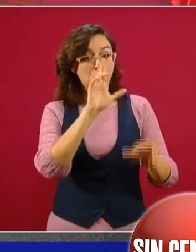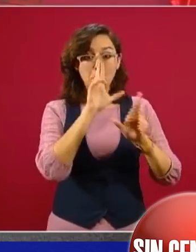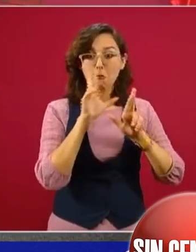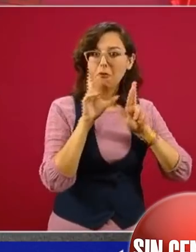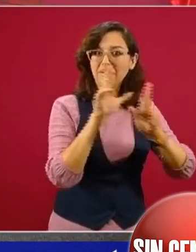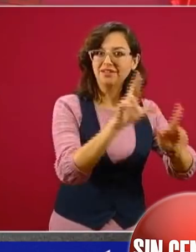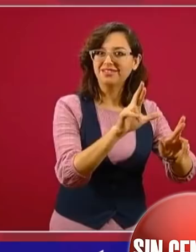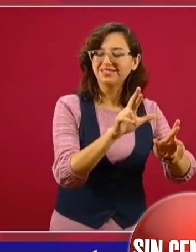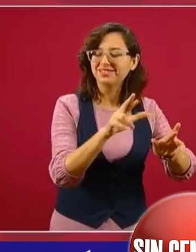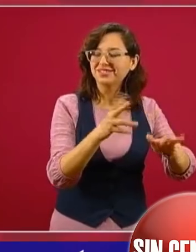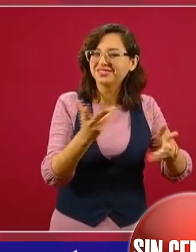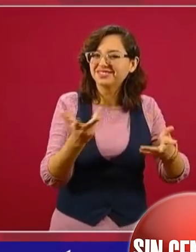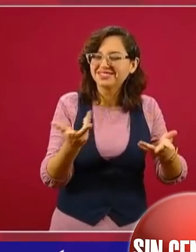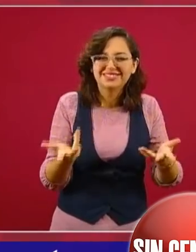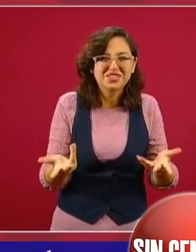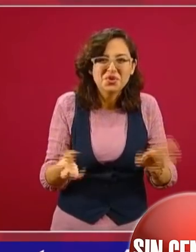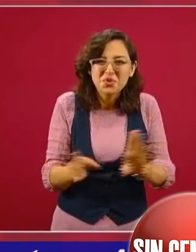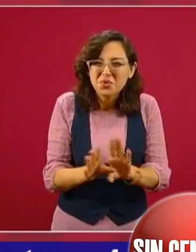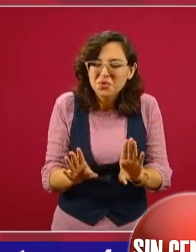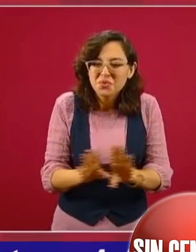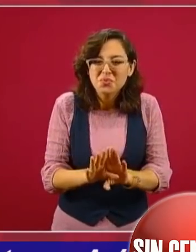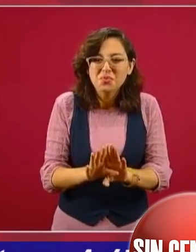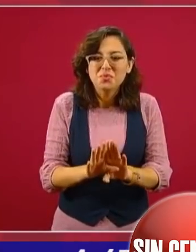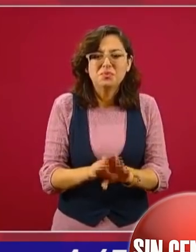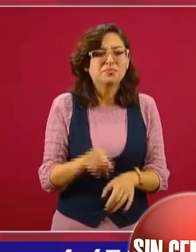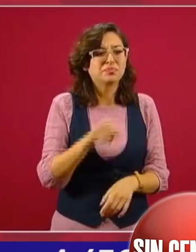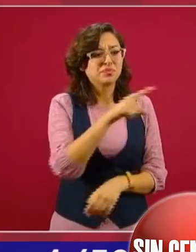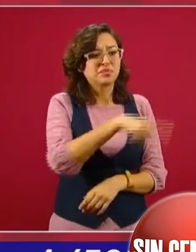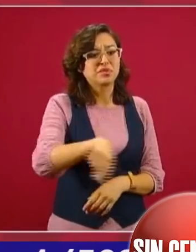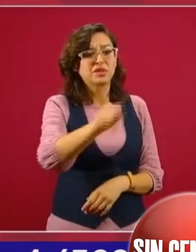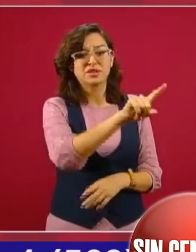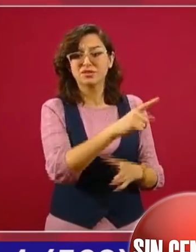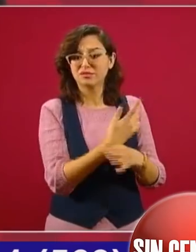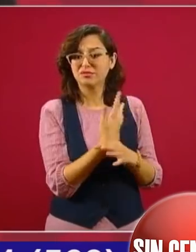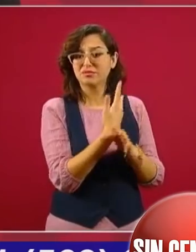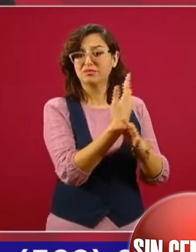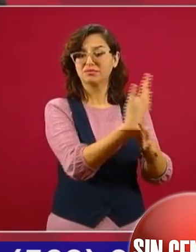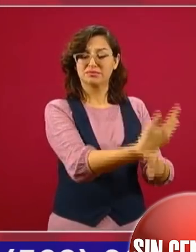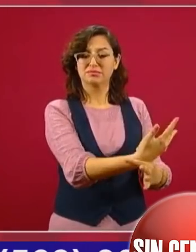Y ellos mismos decían, qué barbaridad,